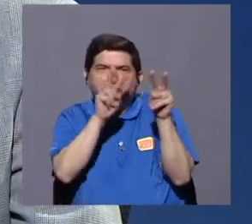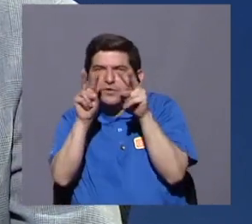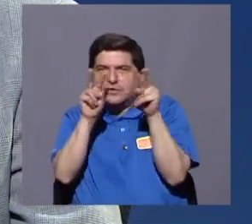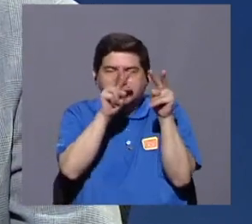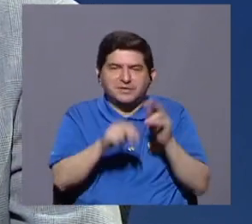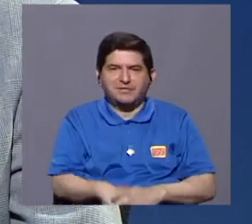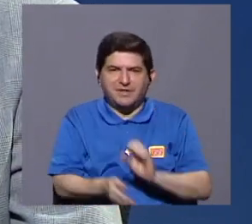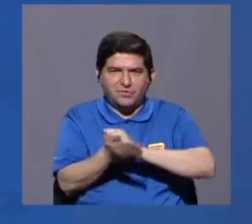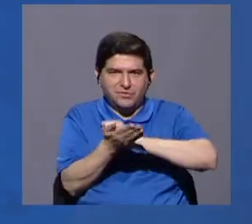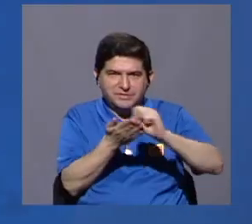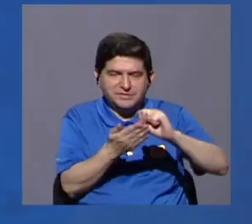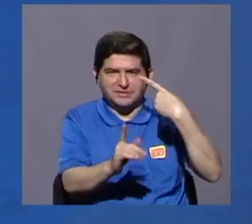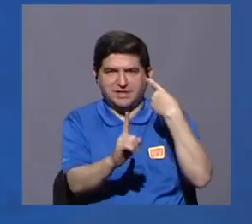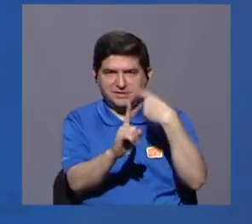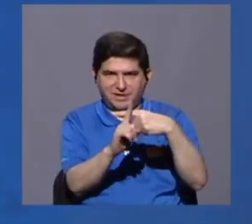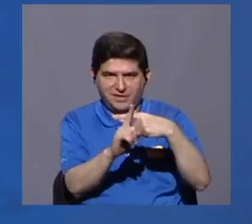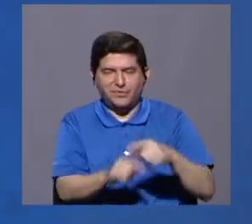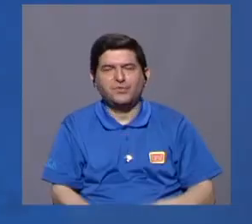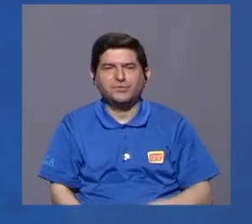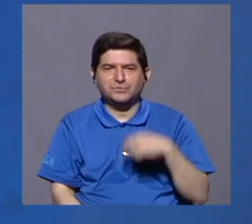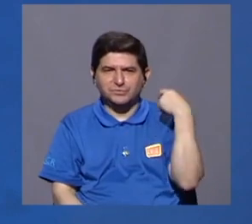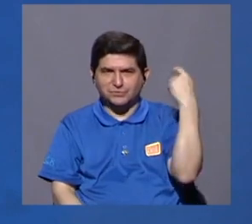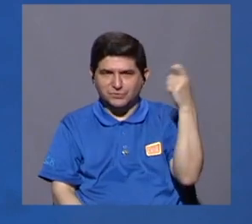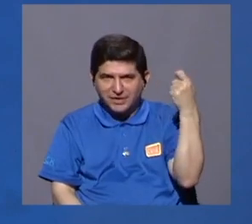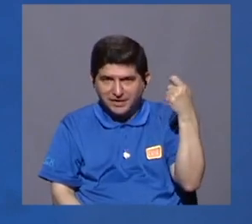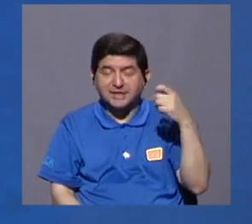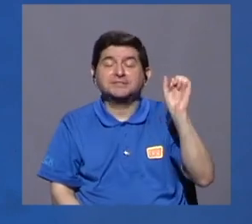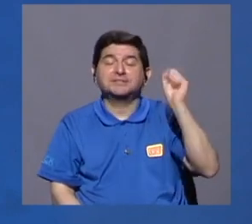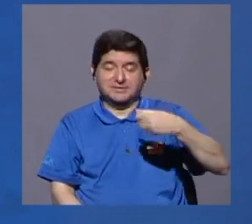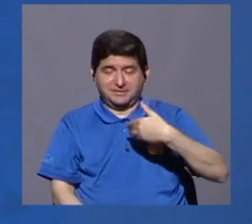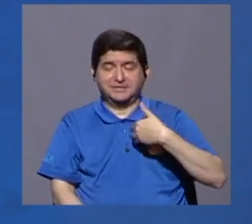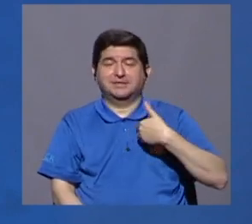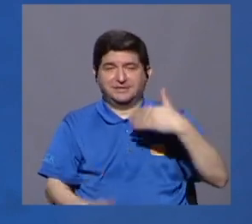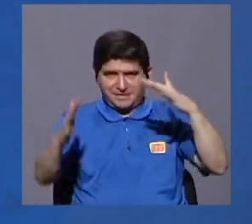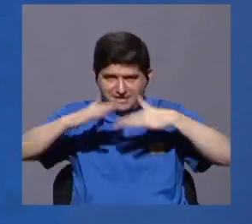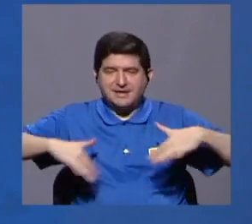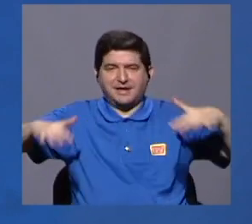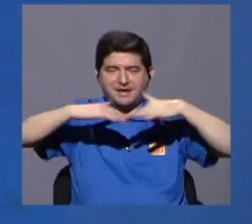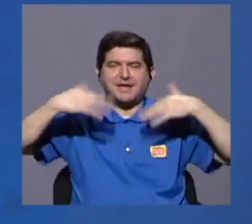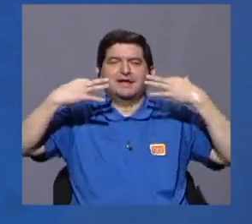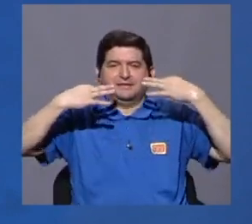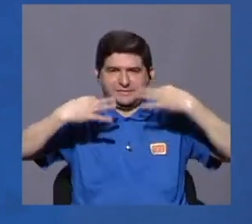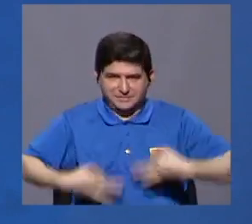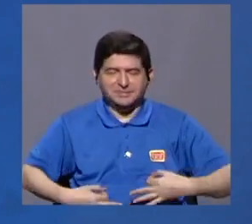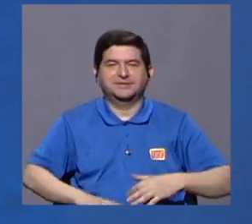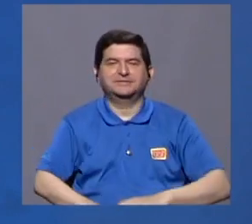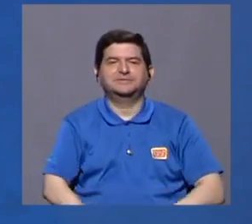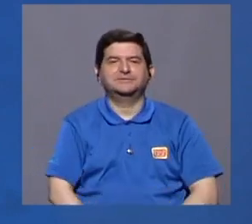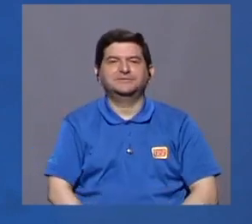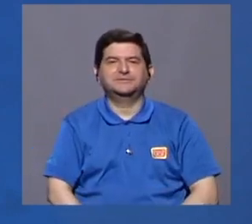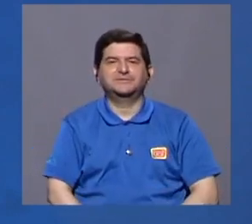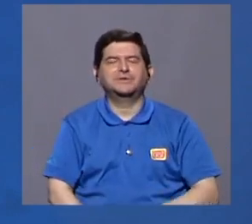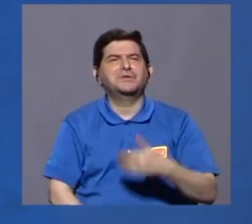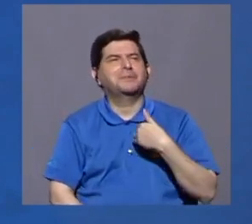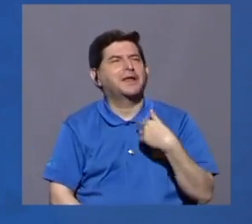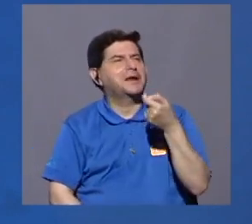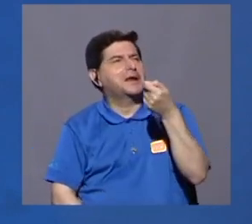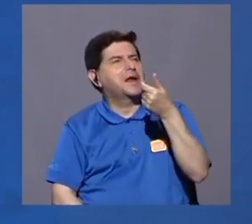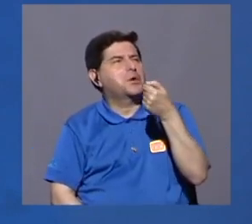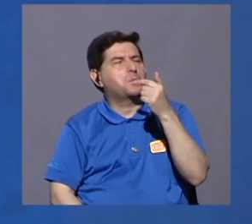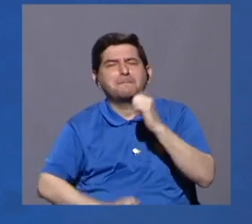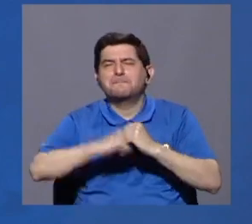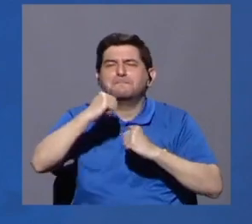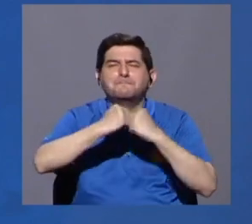guanacaste si esa es la idea verdad tenemos el espacio físico tenemos un poquito de